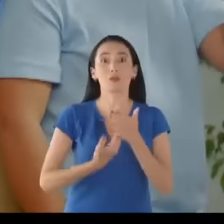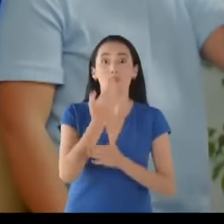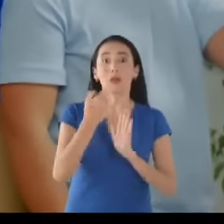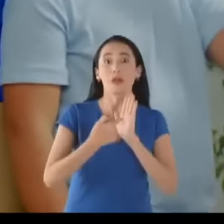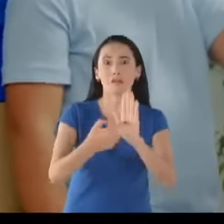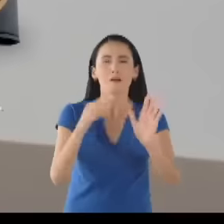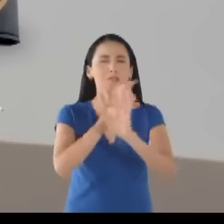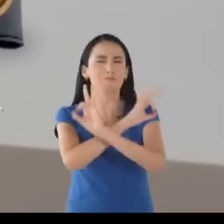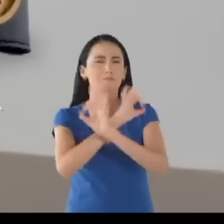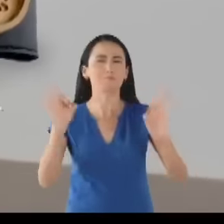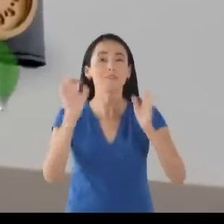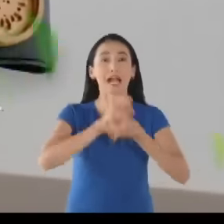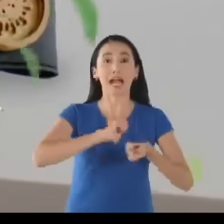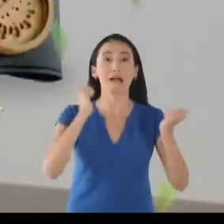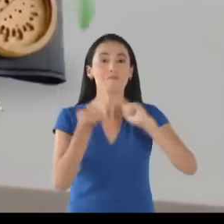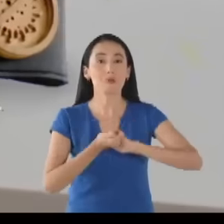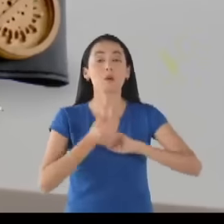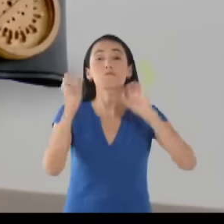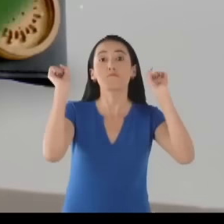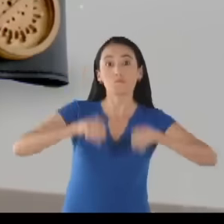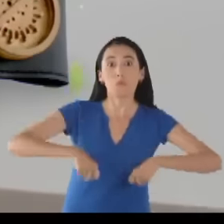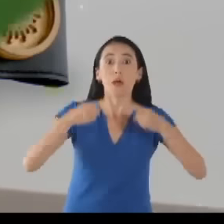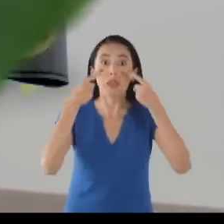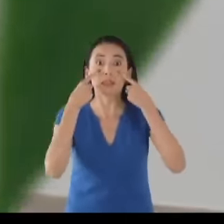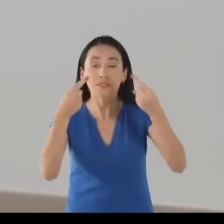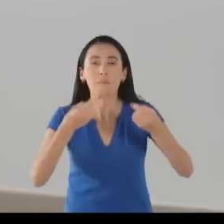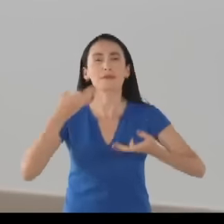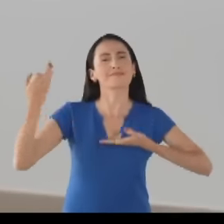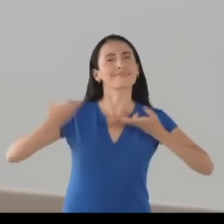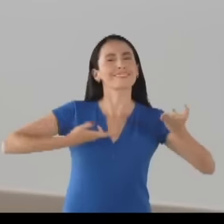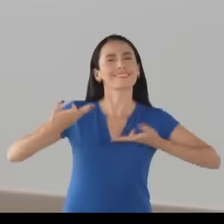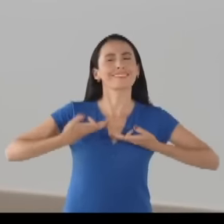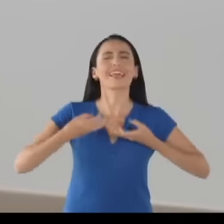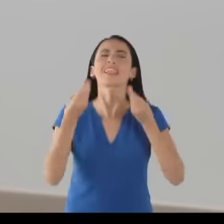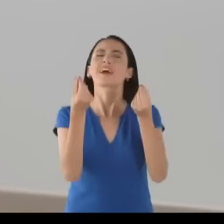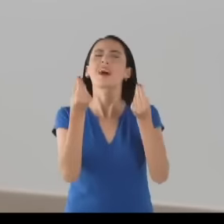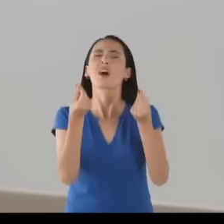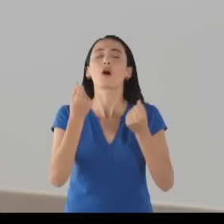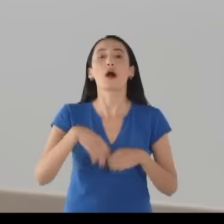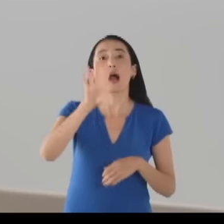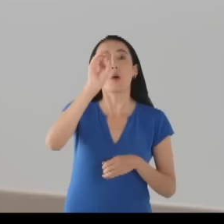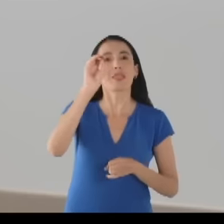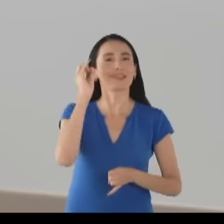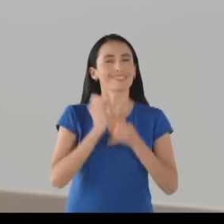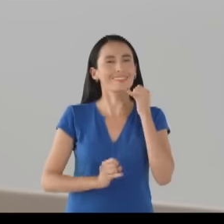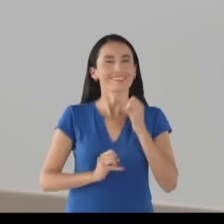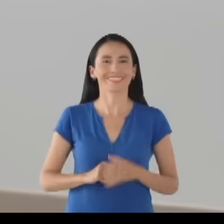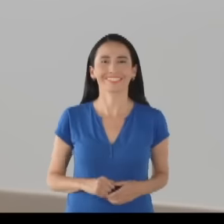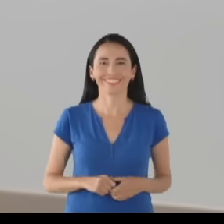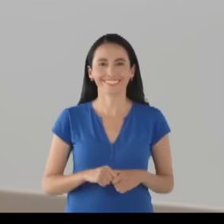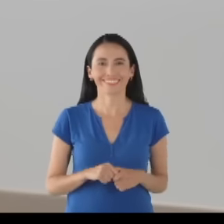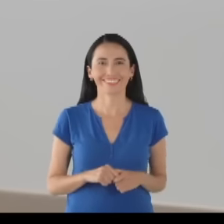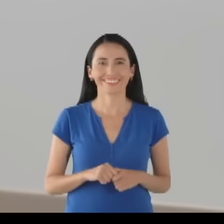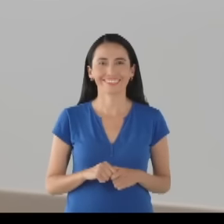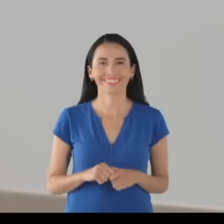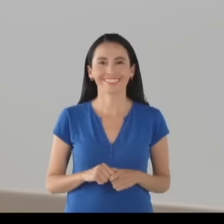alternativa al cloro ultra desinfectante, campeón de la desinfección. También disponible en tiendas, encuéntralo desde 50